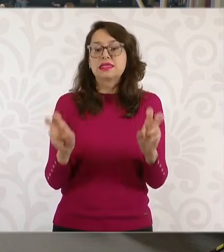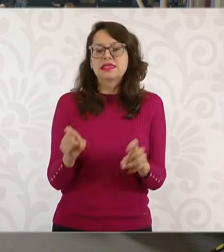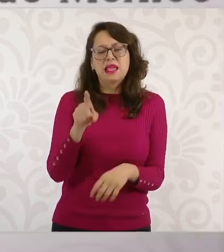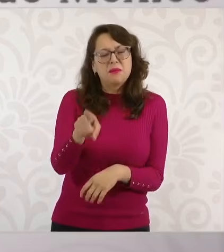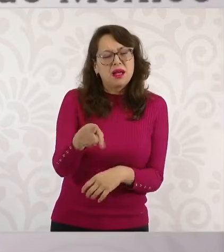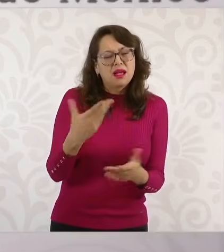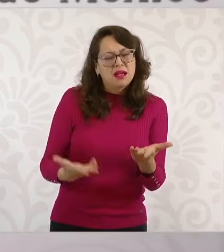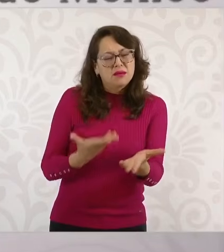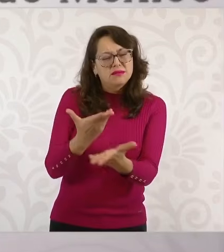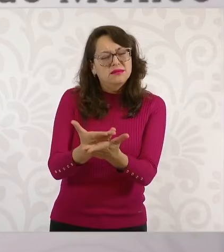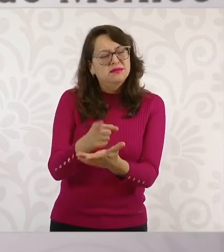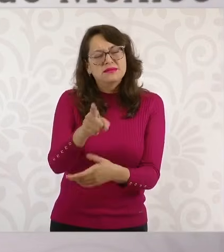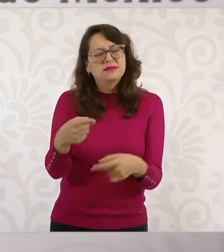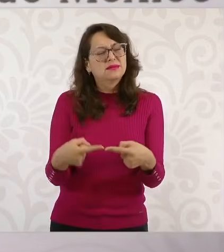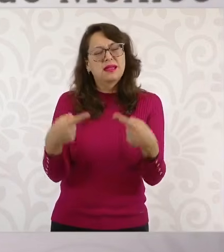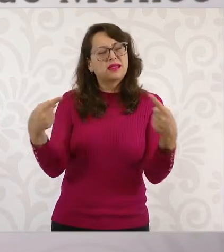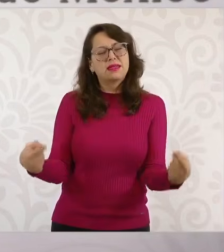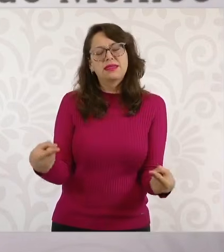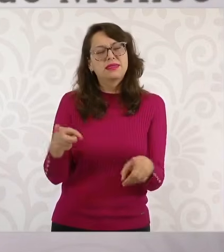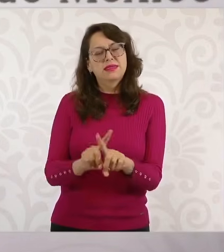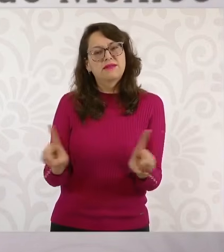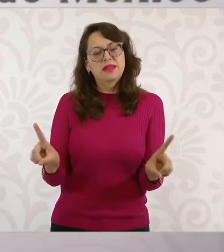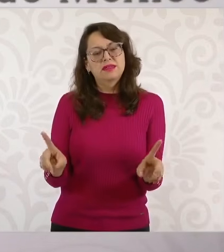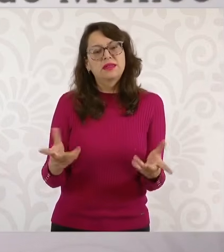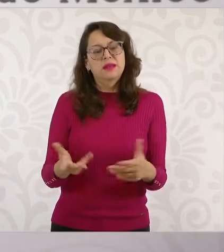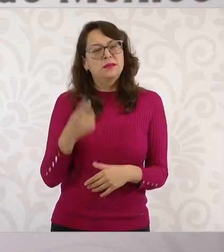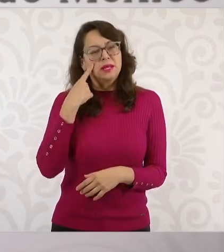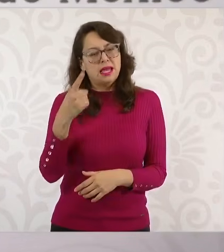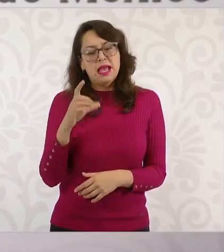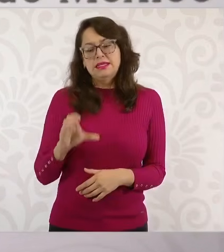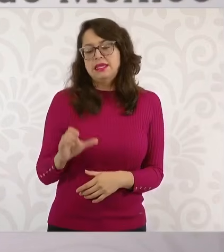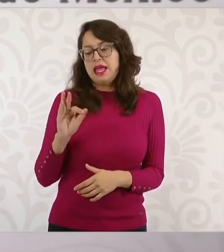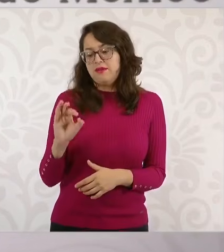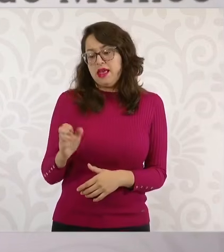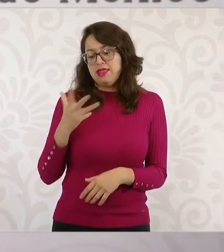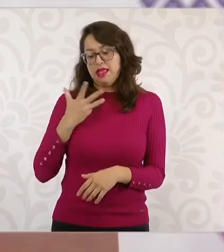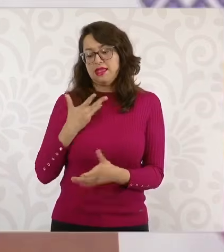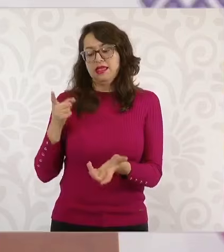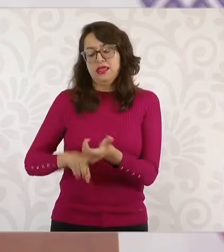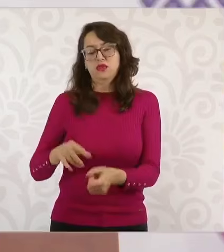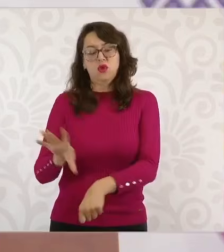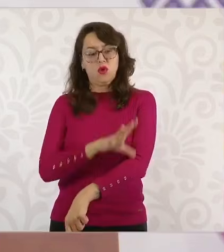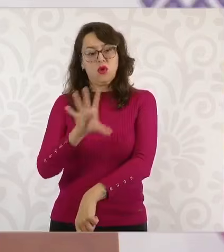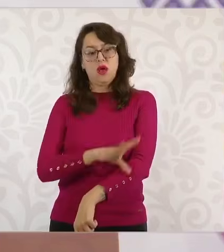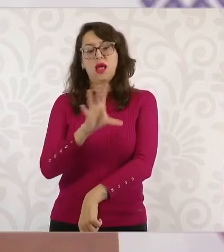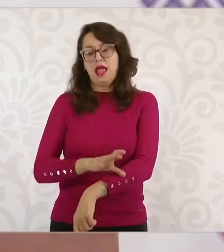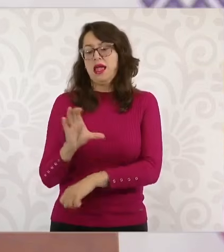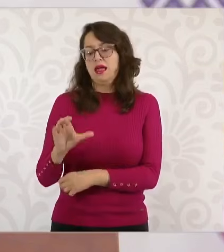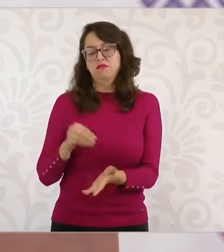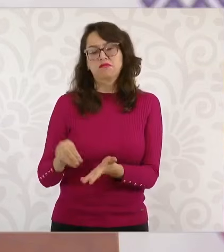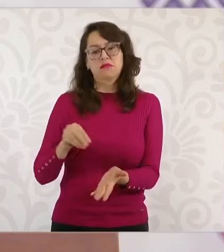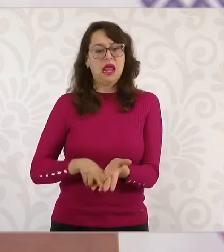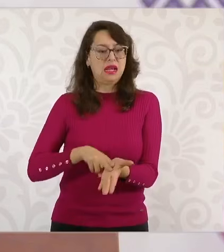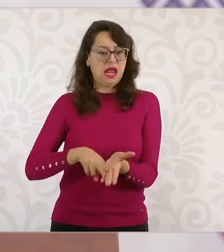planteando. Ahora se buscó, CFE tiene una carboeléctrica, entonces compra carbón